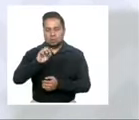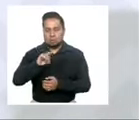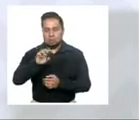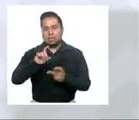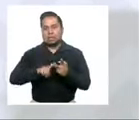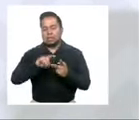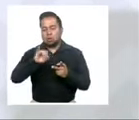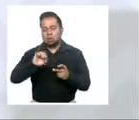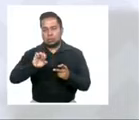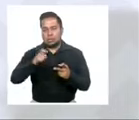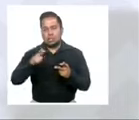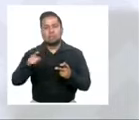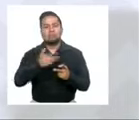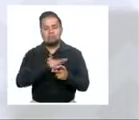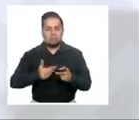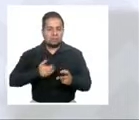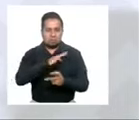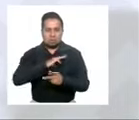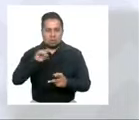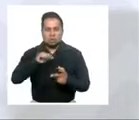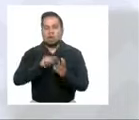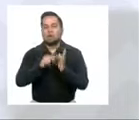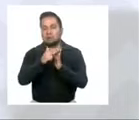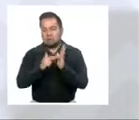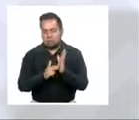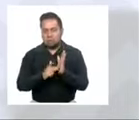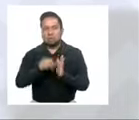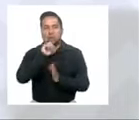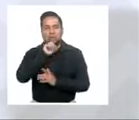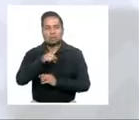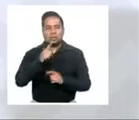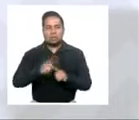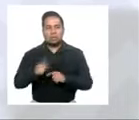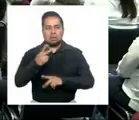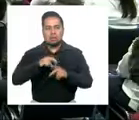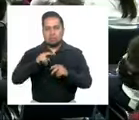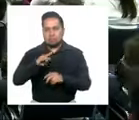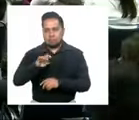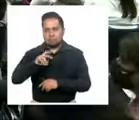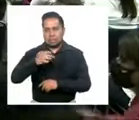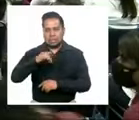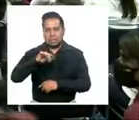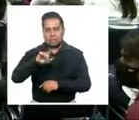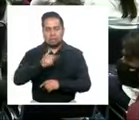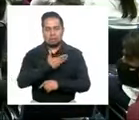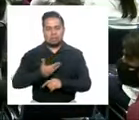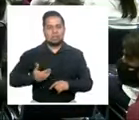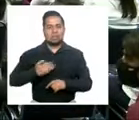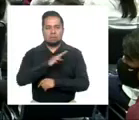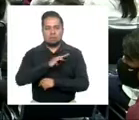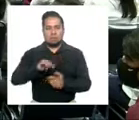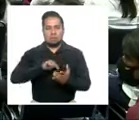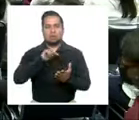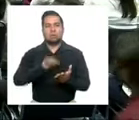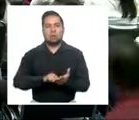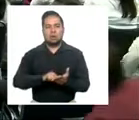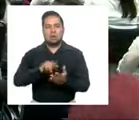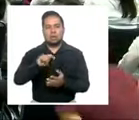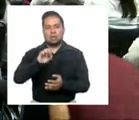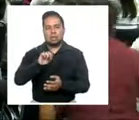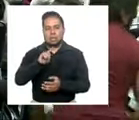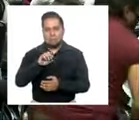José Hernández, presidente municipal de Santa María Huatulco, de Brígida Santiago Hernández, presidenta municipal de San Pedro y San